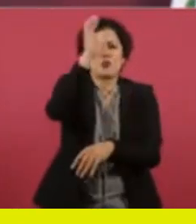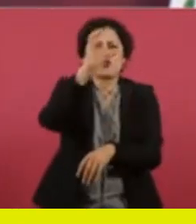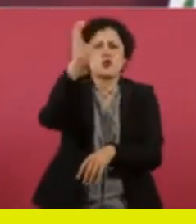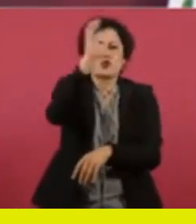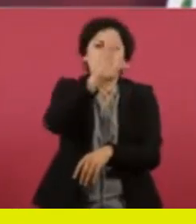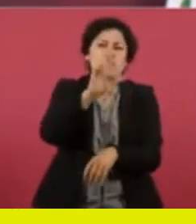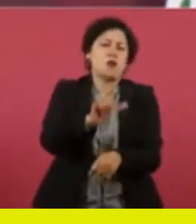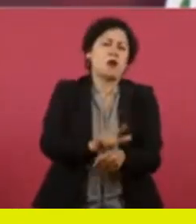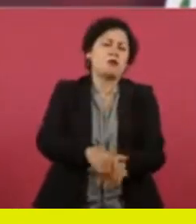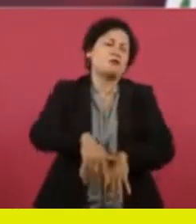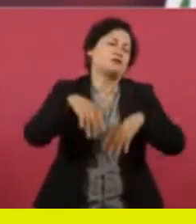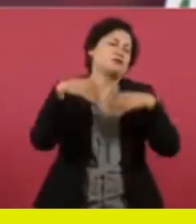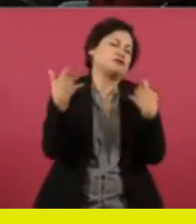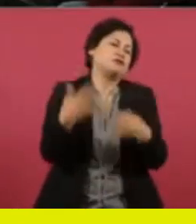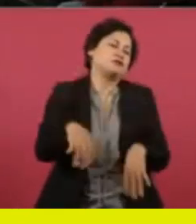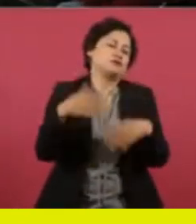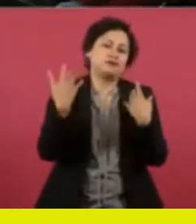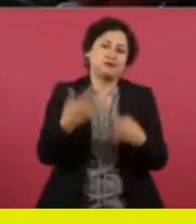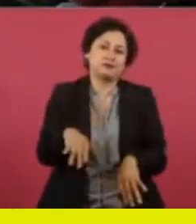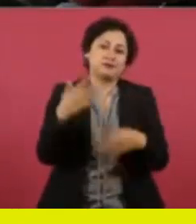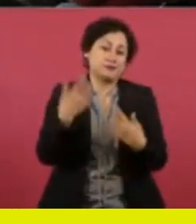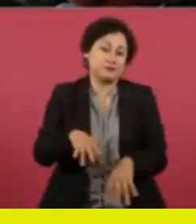Excepcional. O sea,